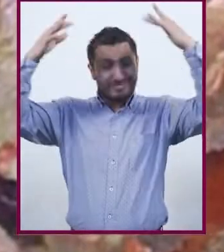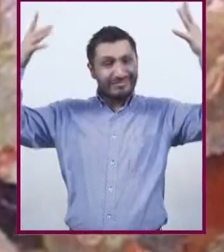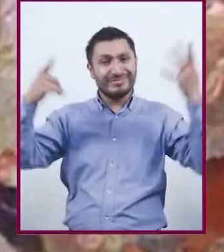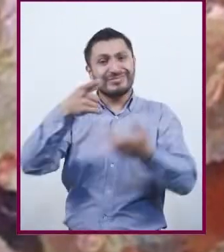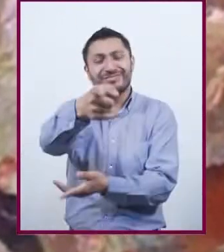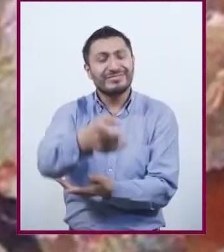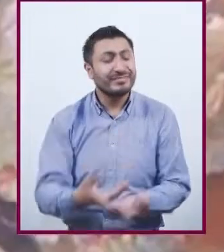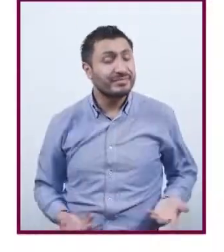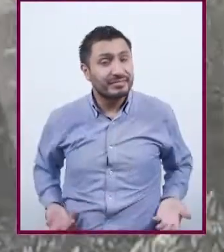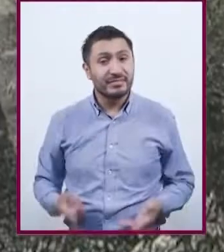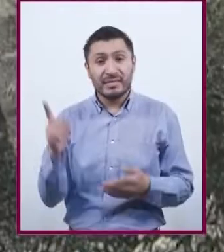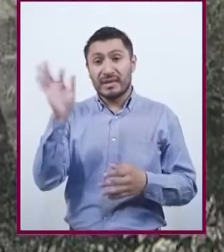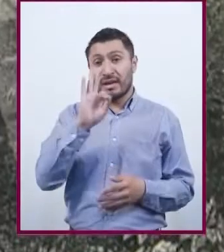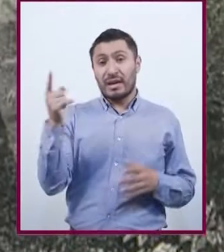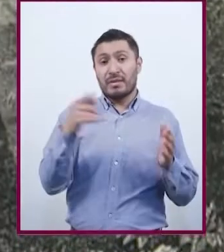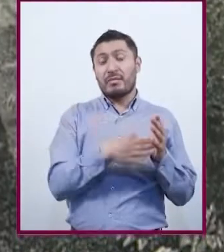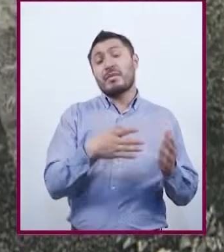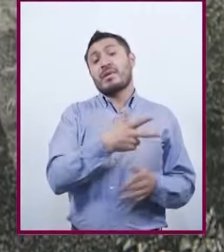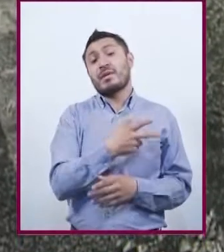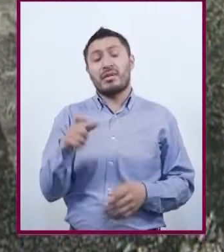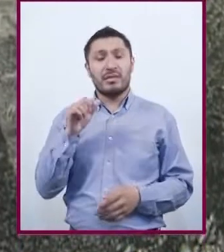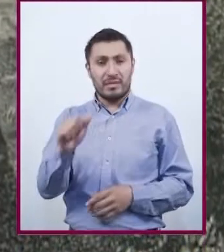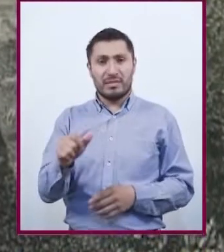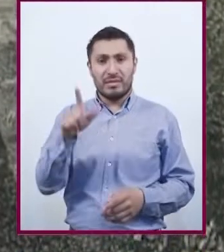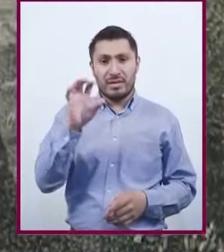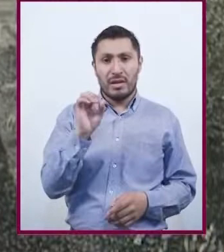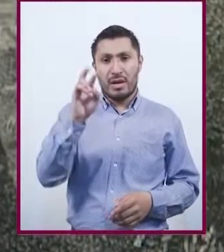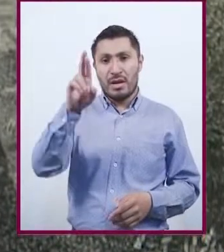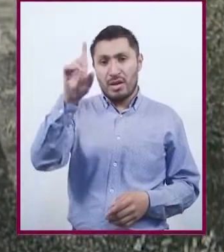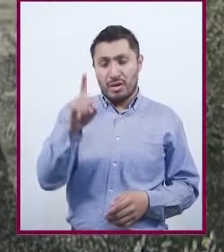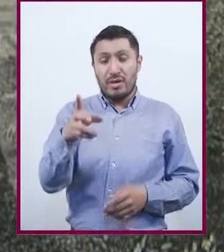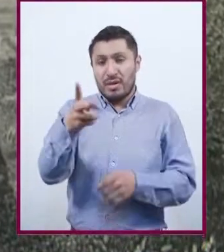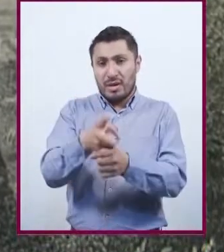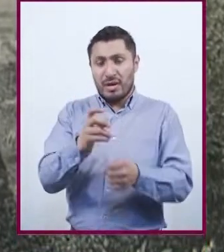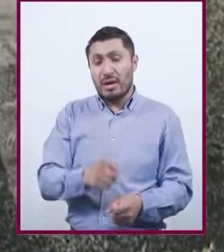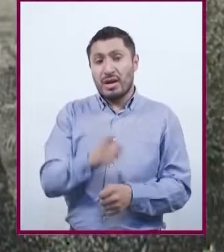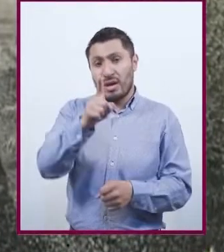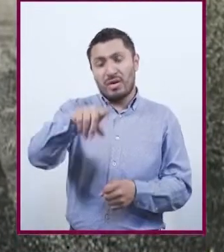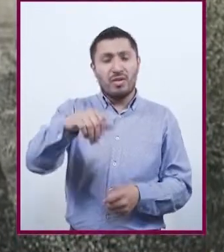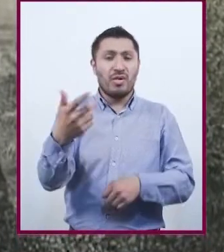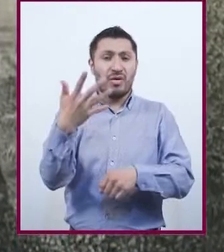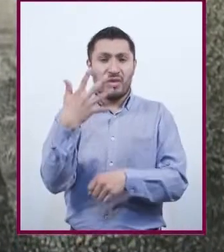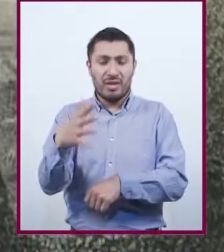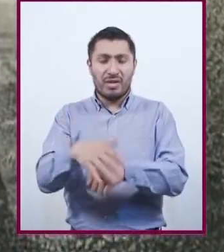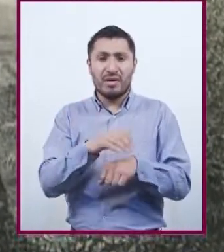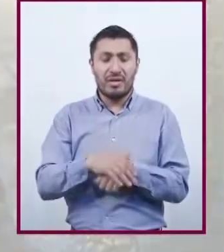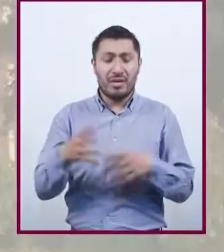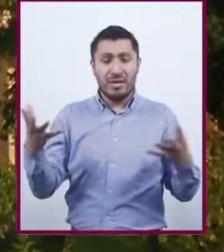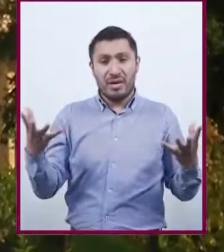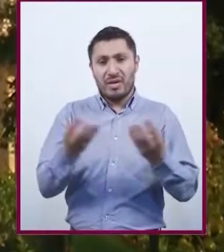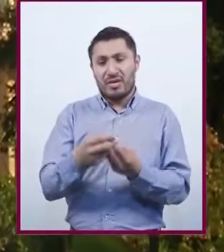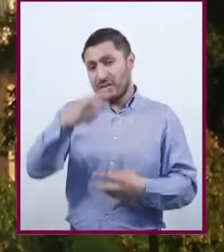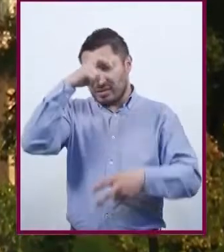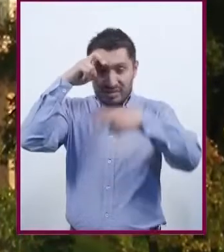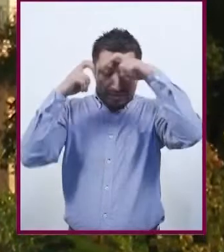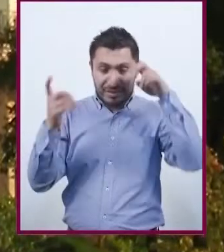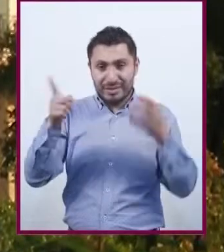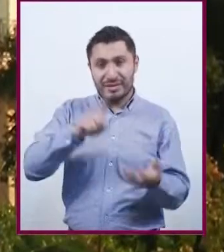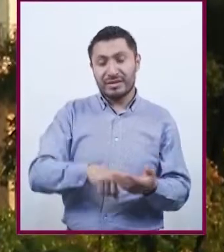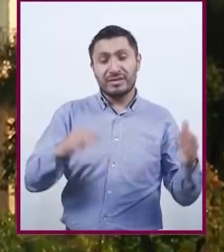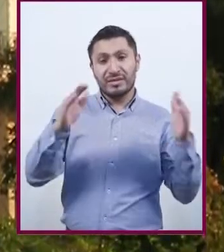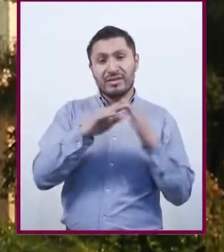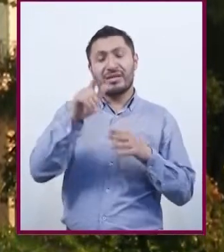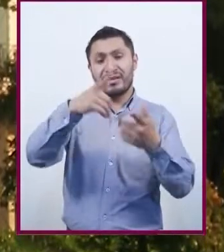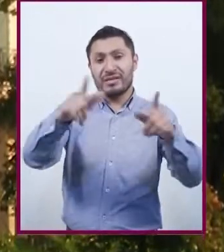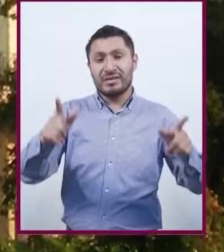fantasía? Tal vez en 1816 Lord Byron te hubiera invitado a ti y otros 5 amigos a pasar el verano